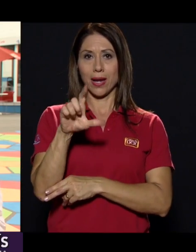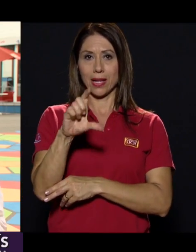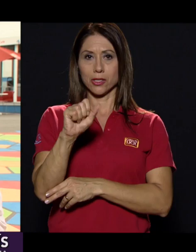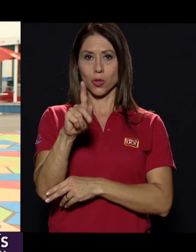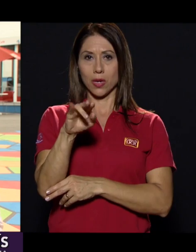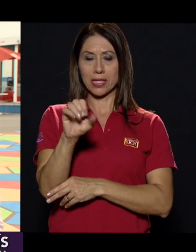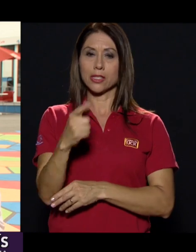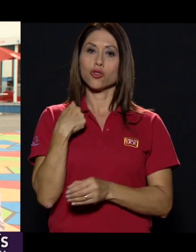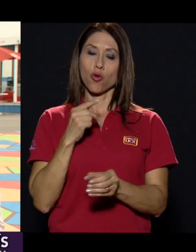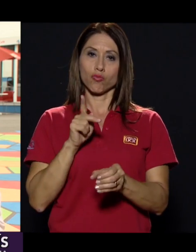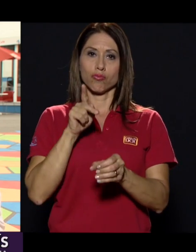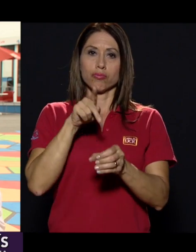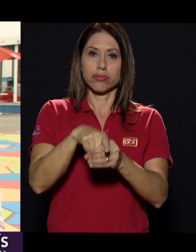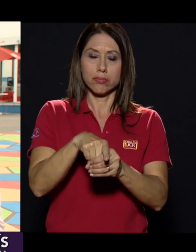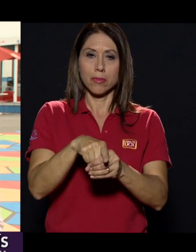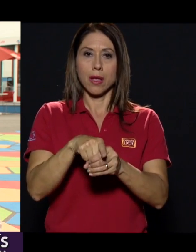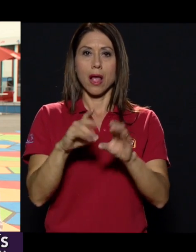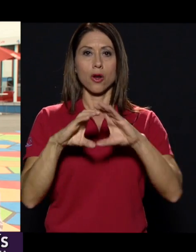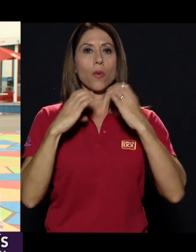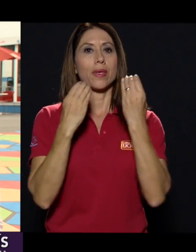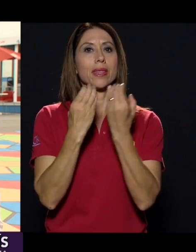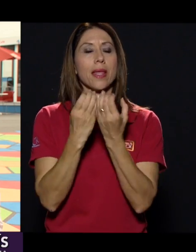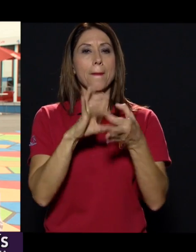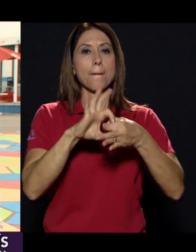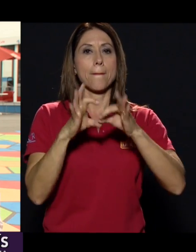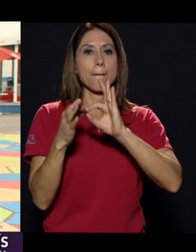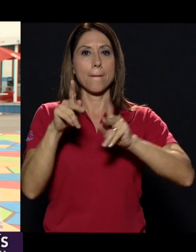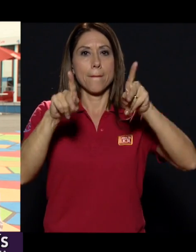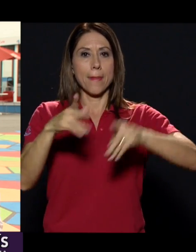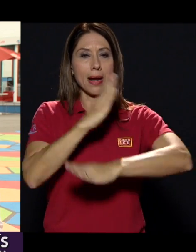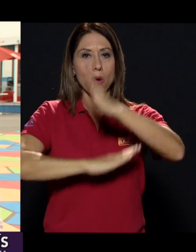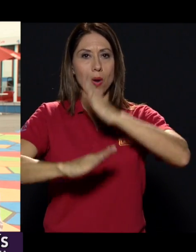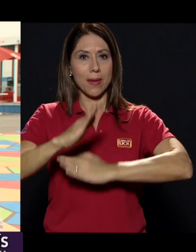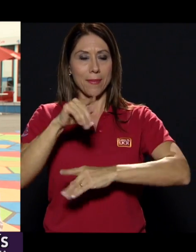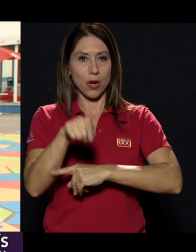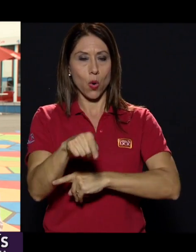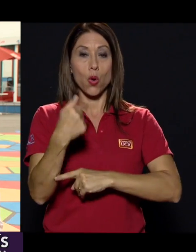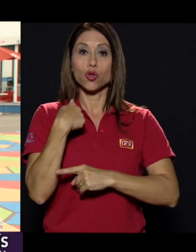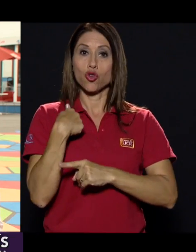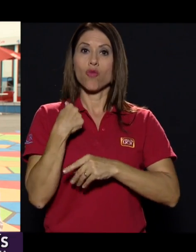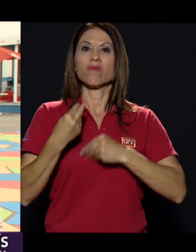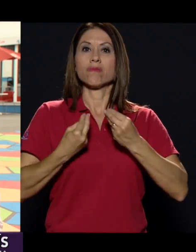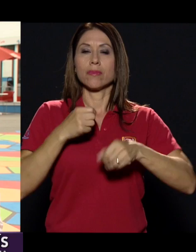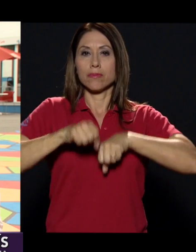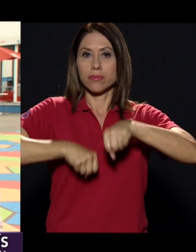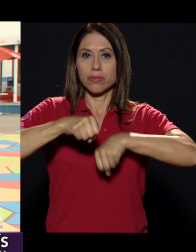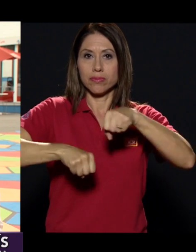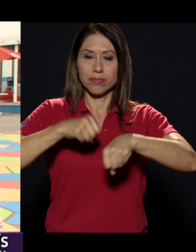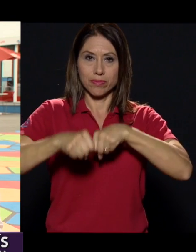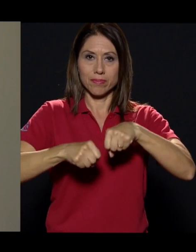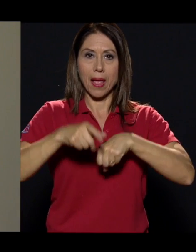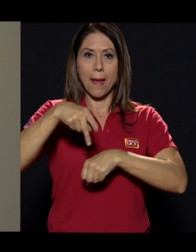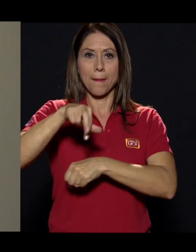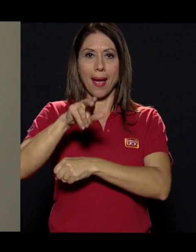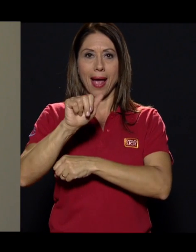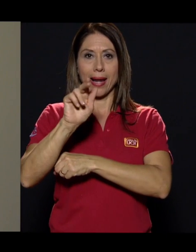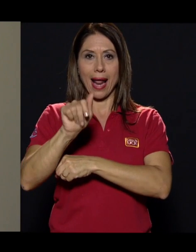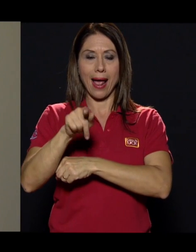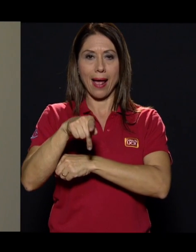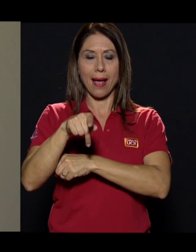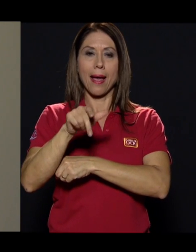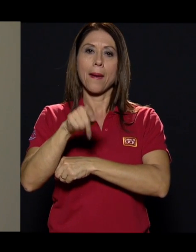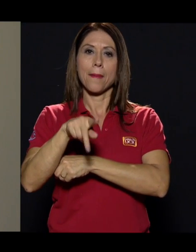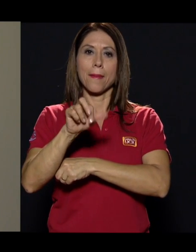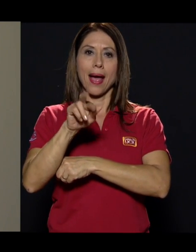Solís y pertenezco al Comité Paralímpico. Yo practico ciclismo, que es una rama de paraciclismo.